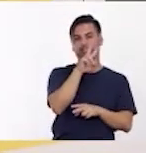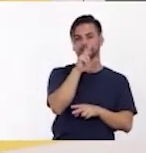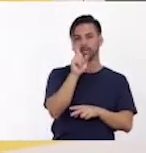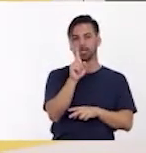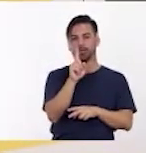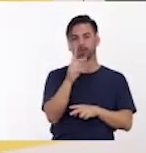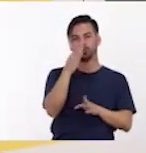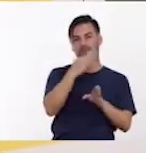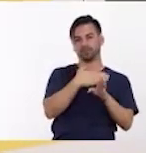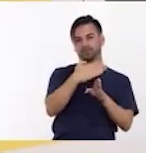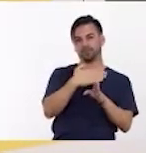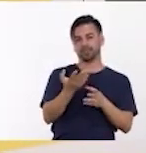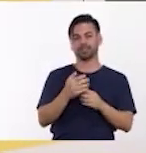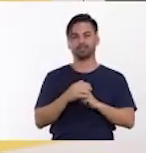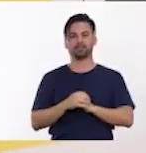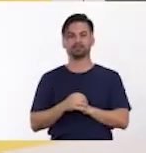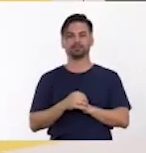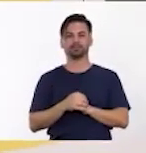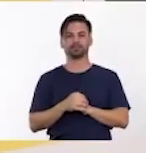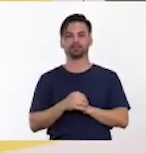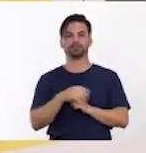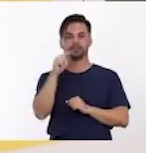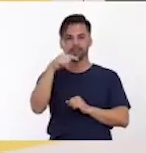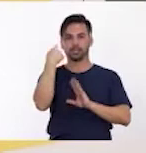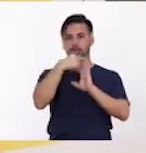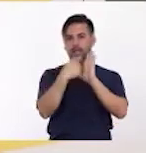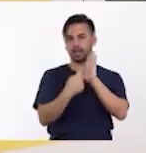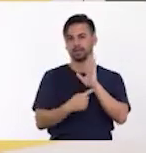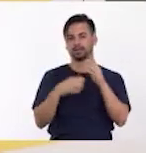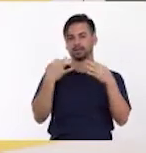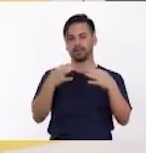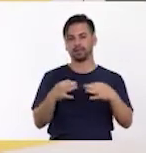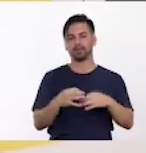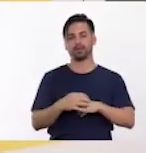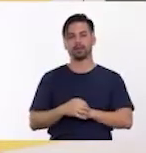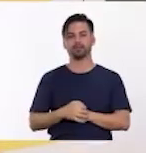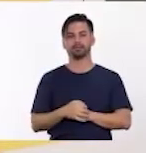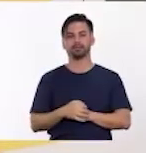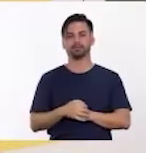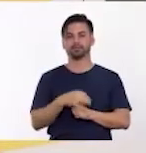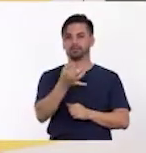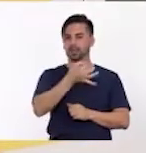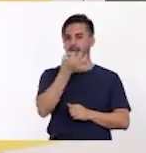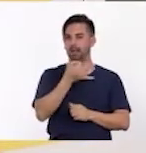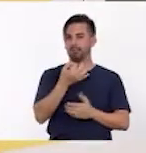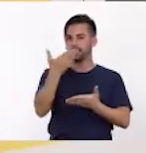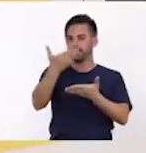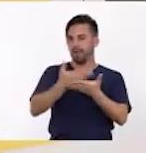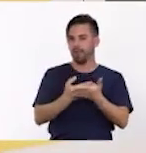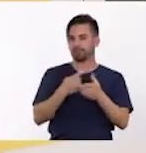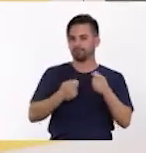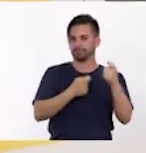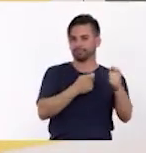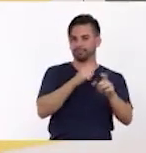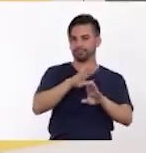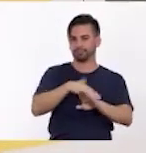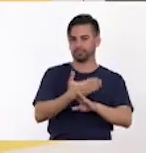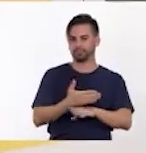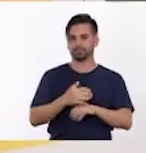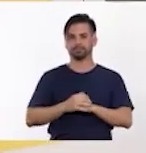factores que nosotros debemos tratar y no debemos dejar de hablar, de referirnos a ellos. En el caso